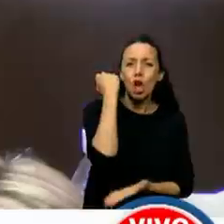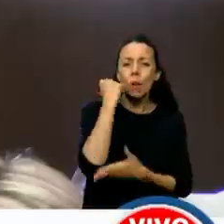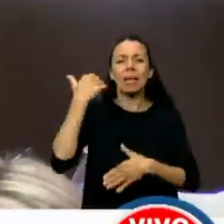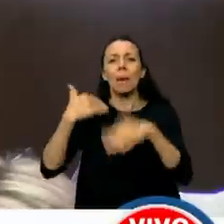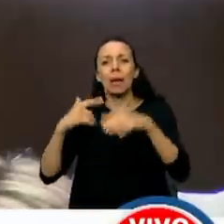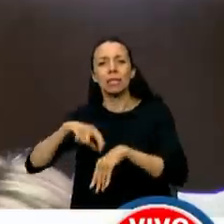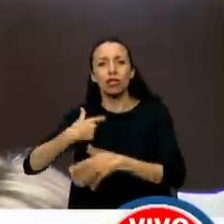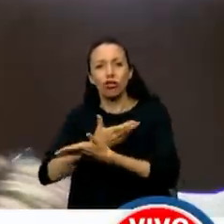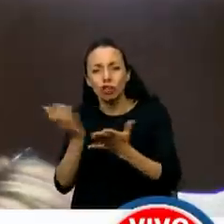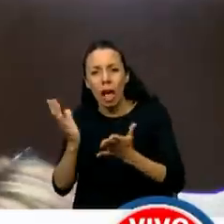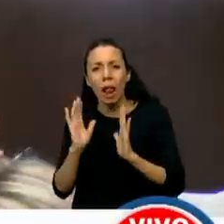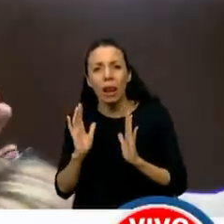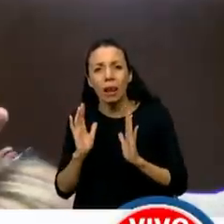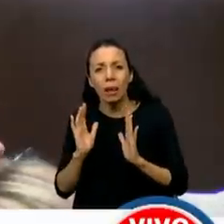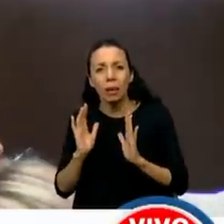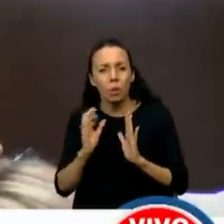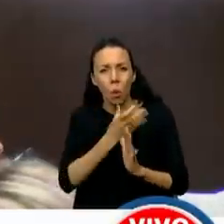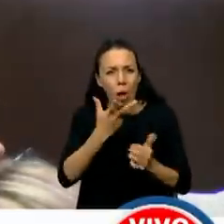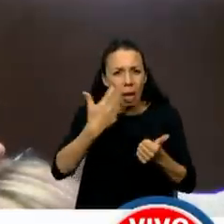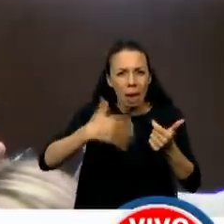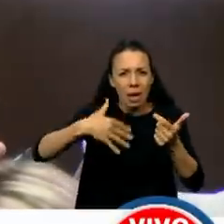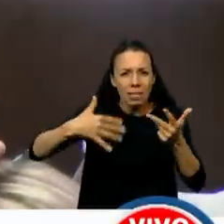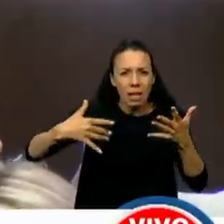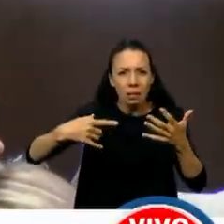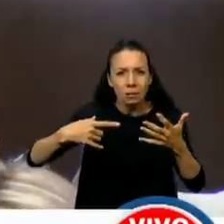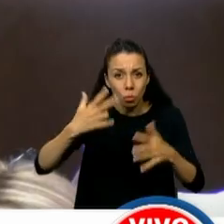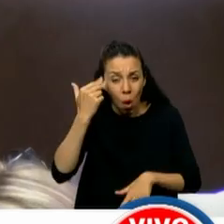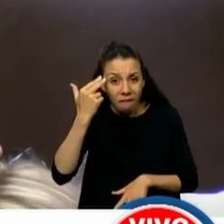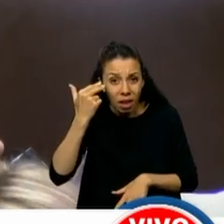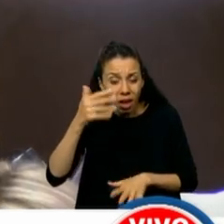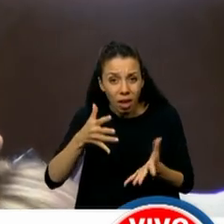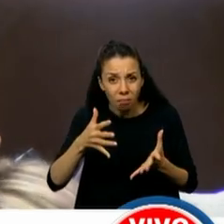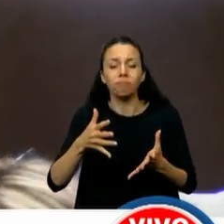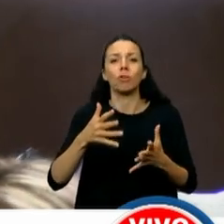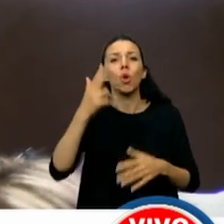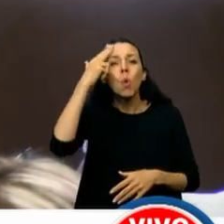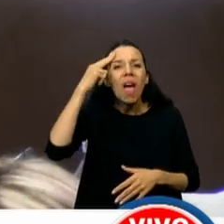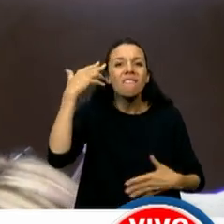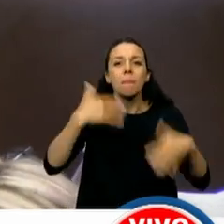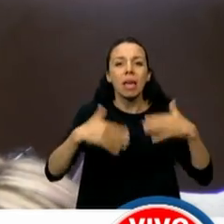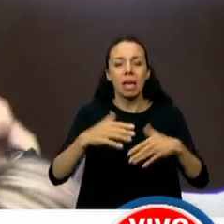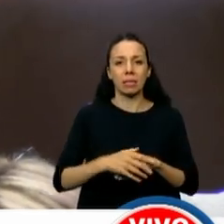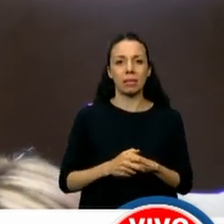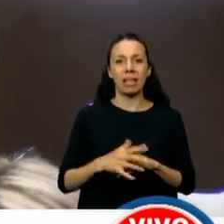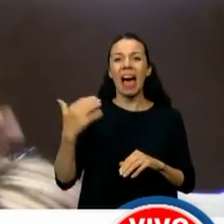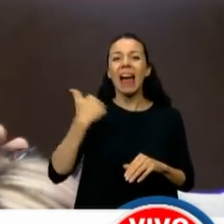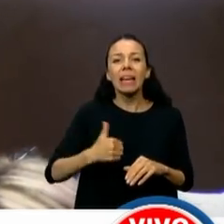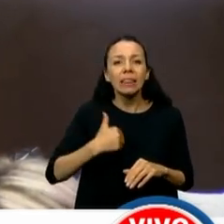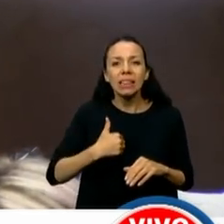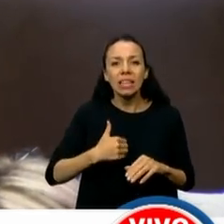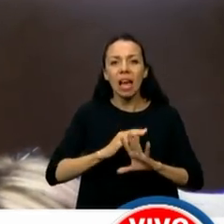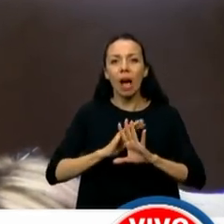social cuantas emergencia botamos más o menos 99 emergencias dejaron la argentina en una